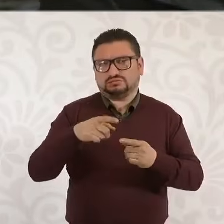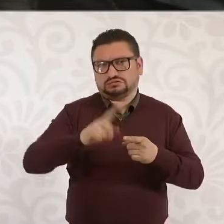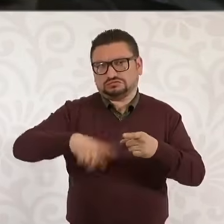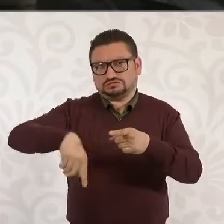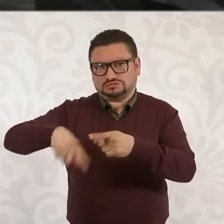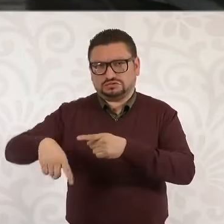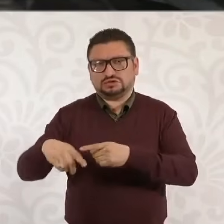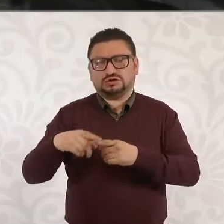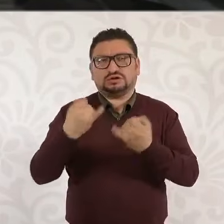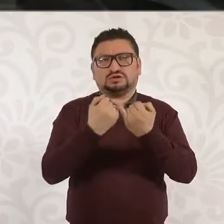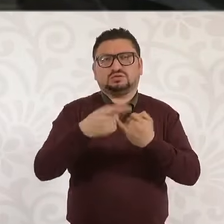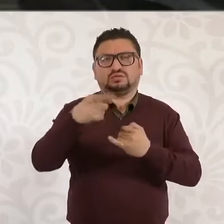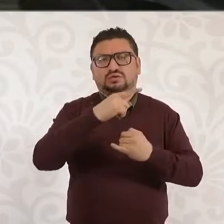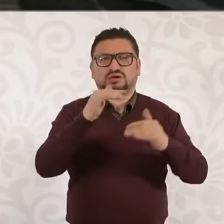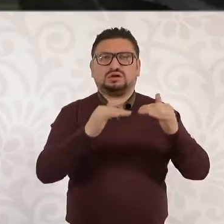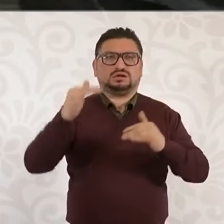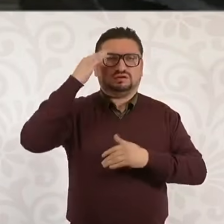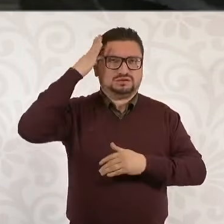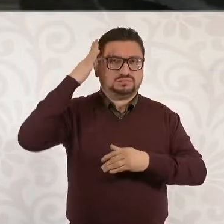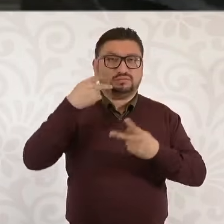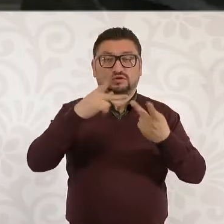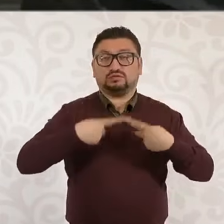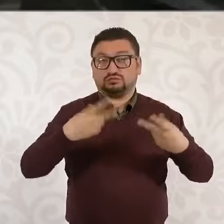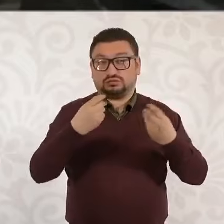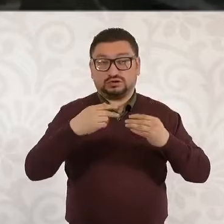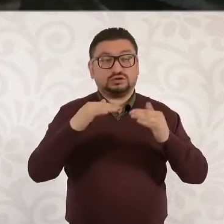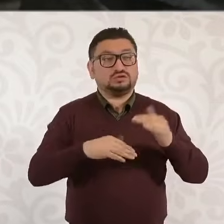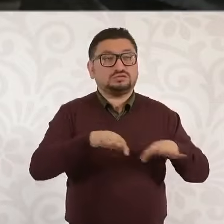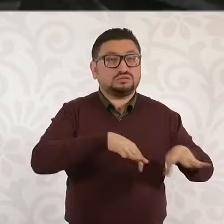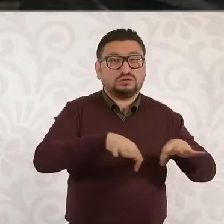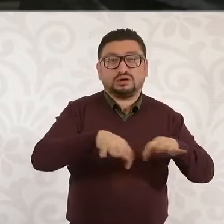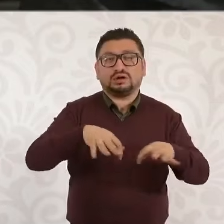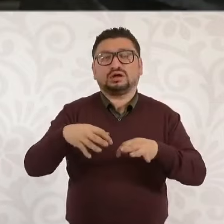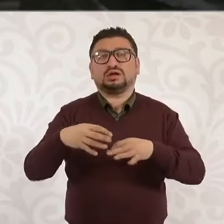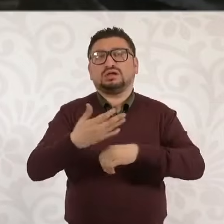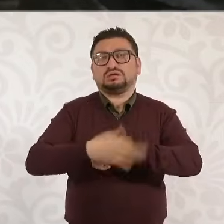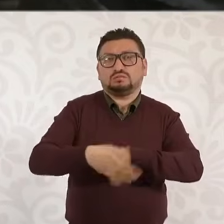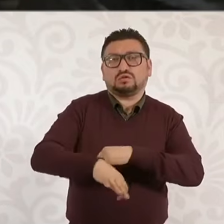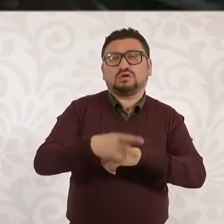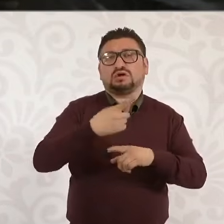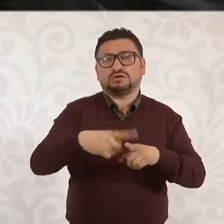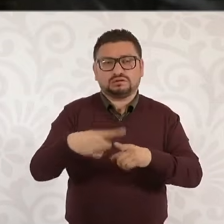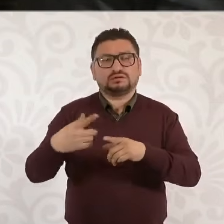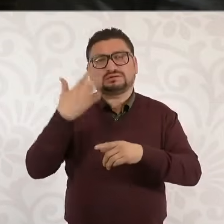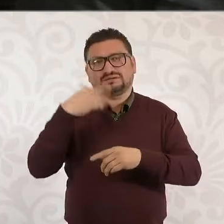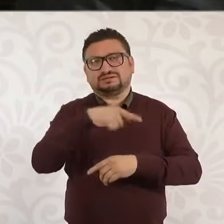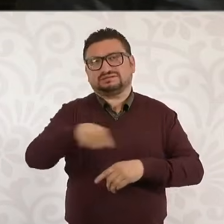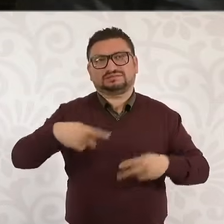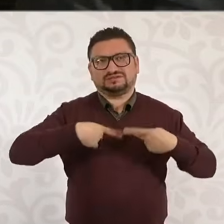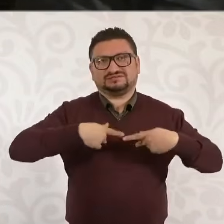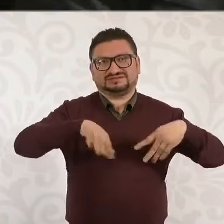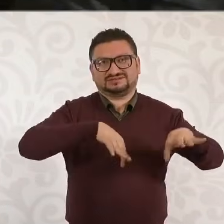los mandos altos. Sin embargo, hay mucho trabajador que se contrata de manera eventual, que sabemos